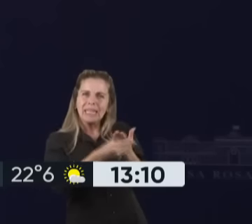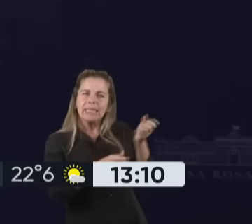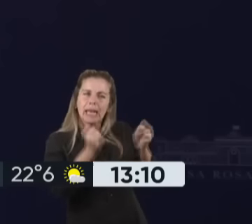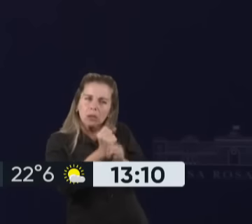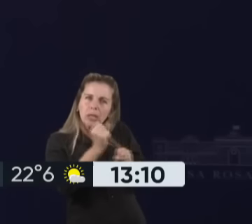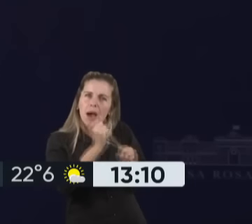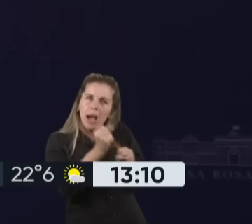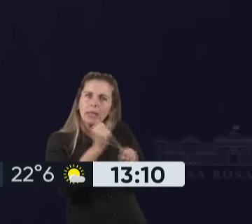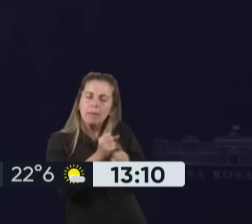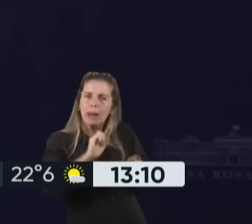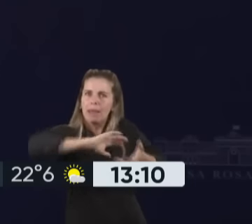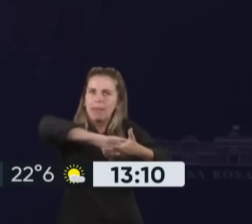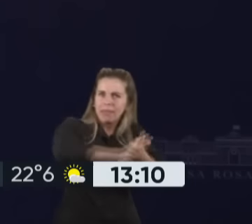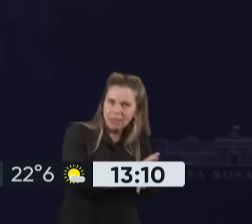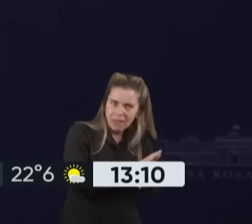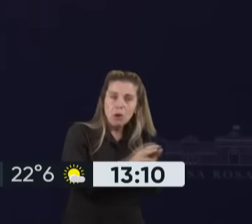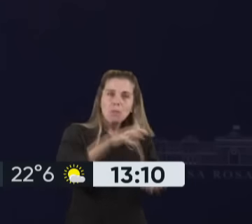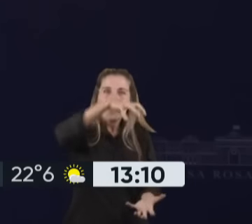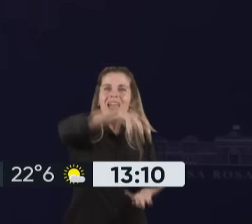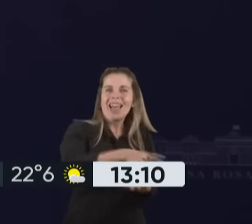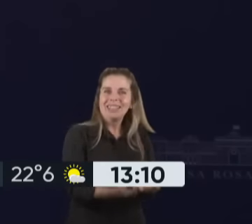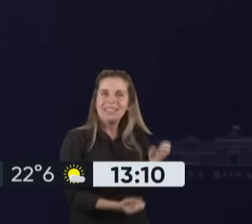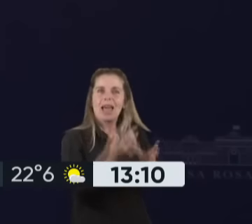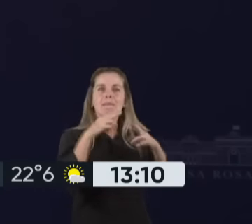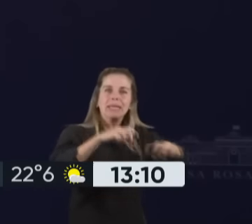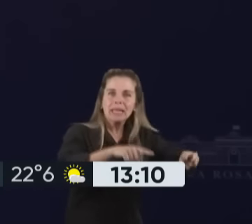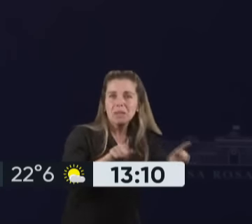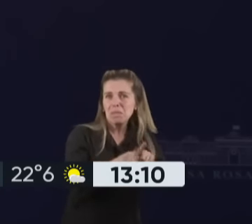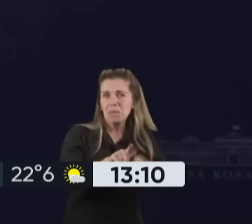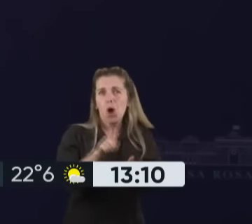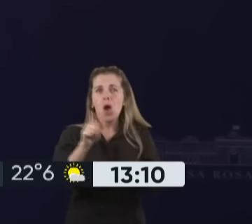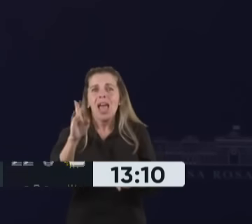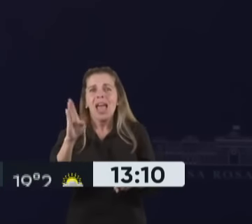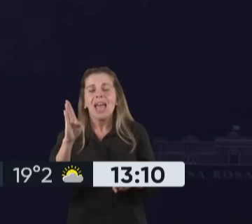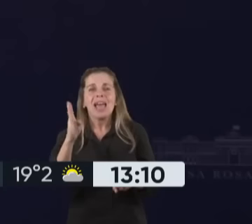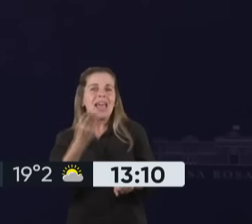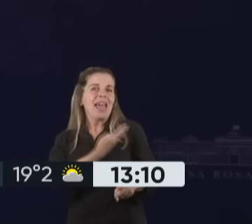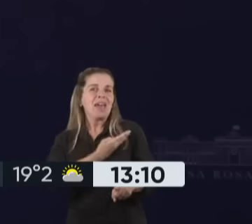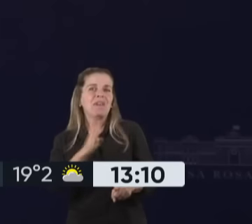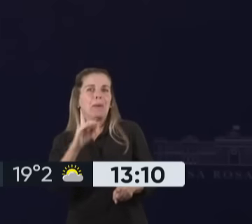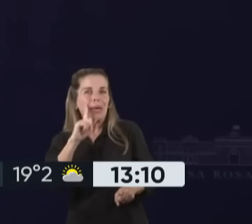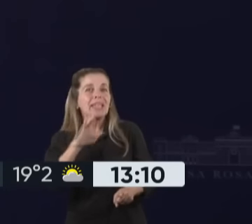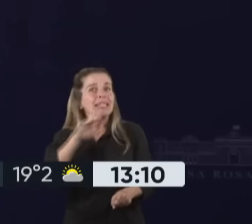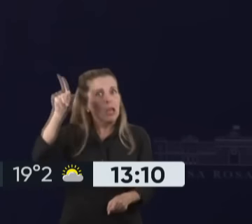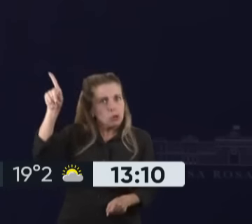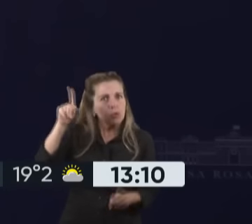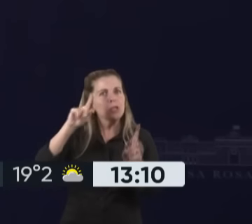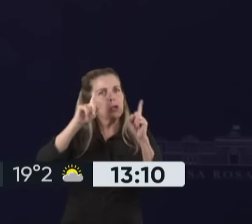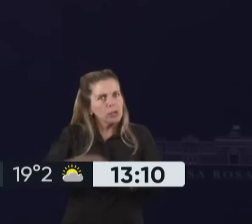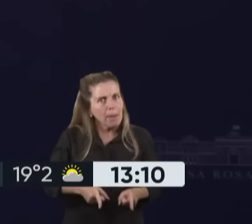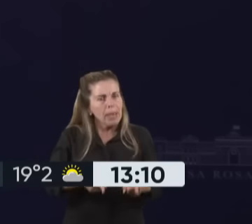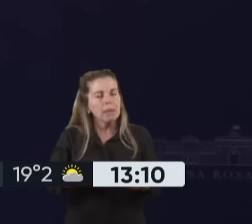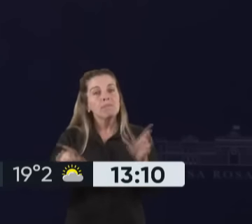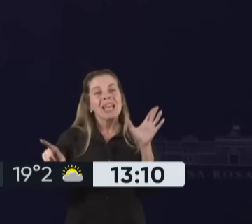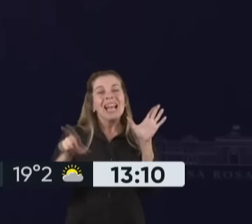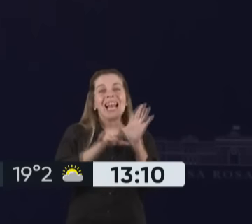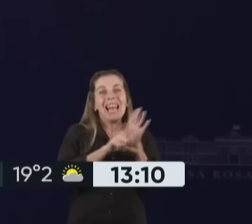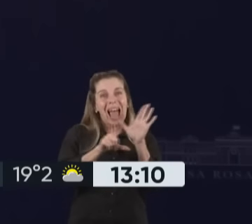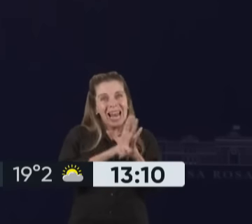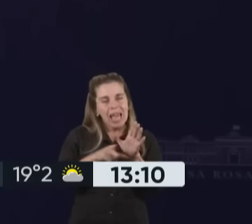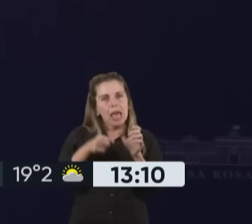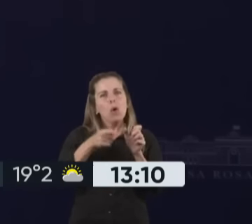y semejanza del FBI estadounidense. Se logró aprobar la ley de reiterancia y la ley de juicio en